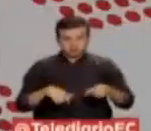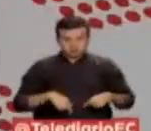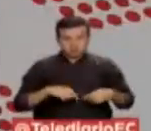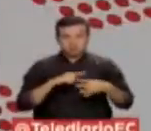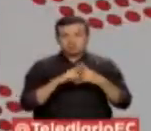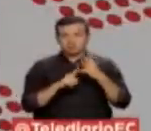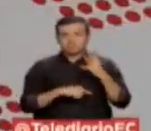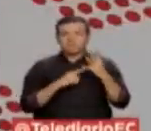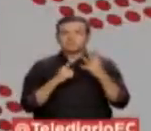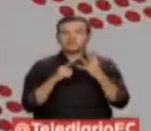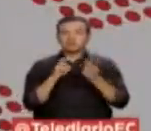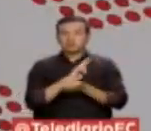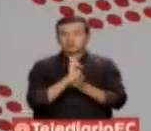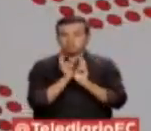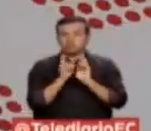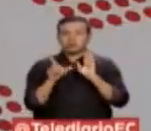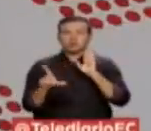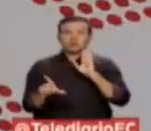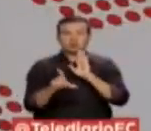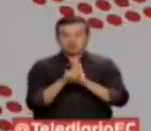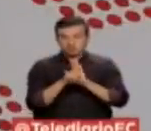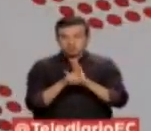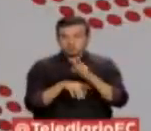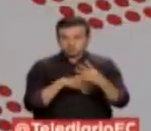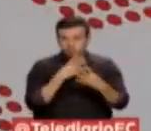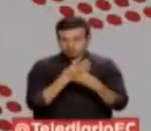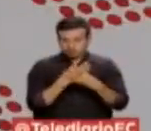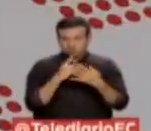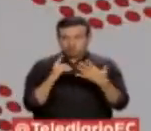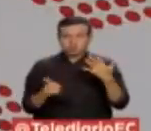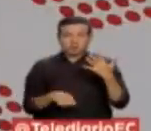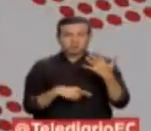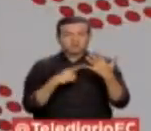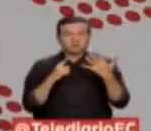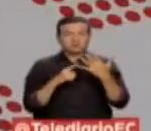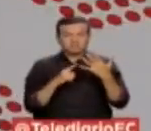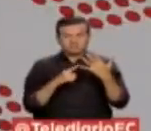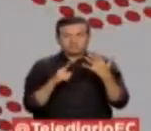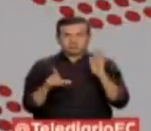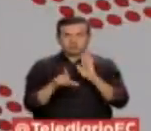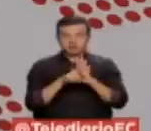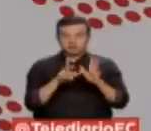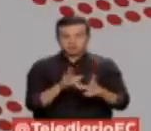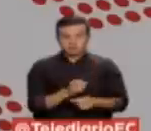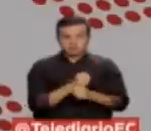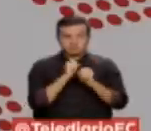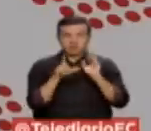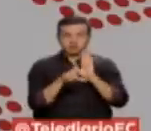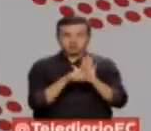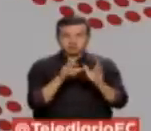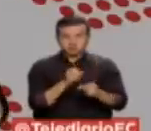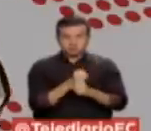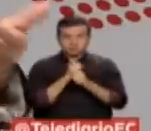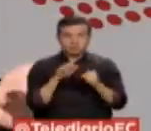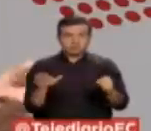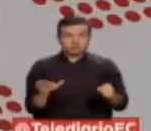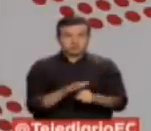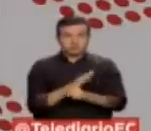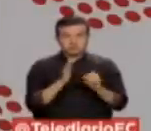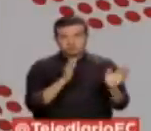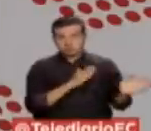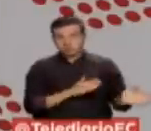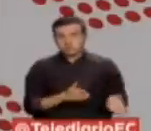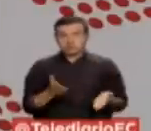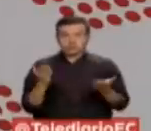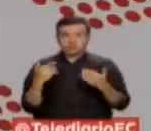está en debate una reforma al código orgánico integral penal hay eh la ley de seguridad el código de seguridad integral que también se está